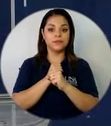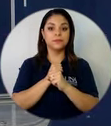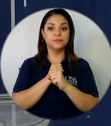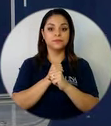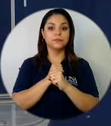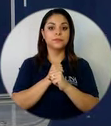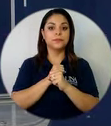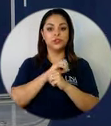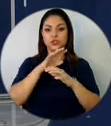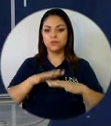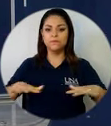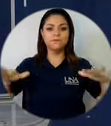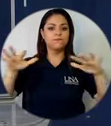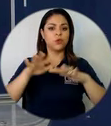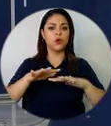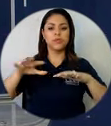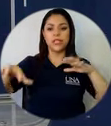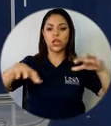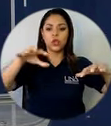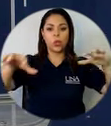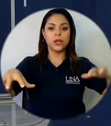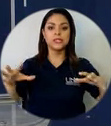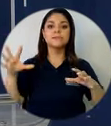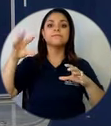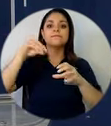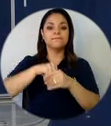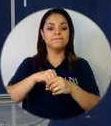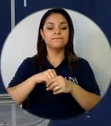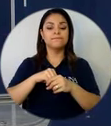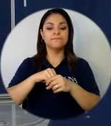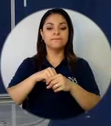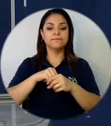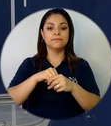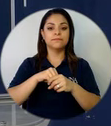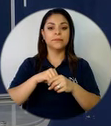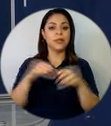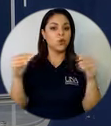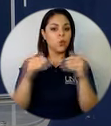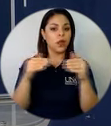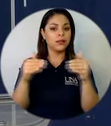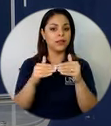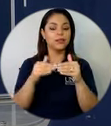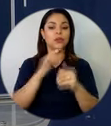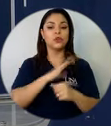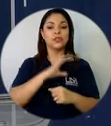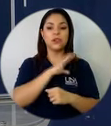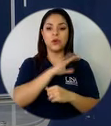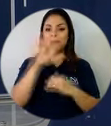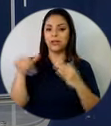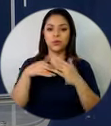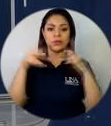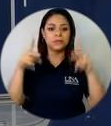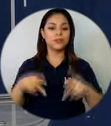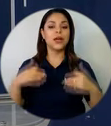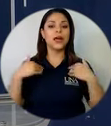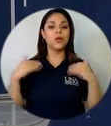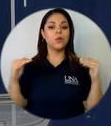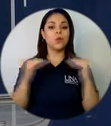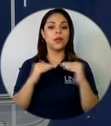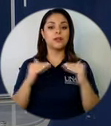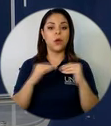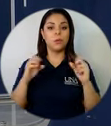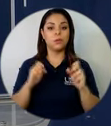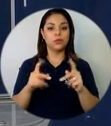esa incorporación de todos los sectores en igualdad de condiciones, ¿verdad? Para que todas las personas tengan igualdad